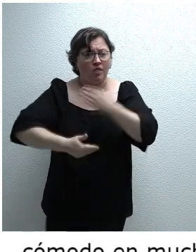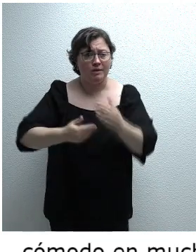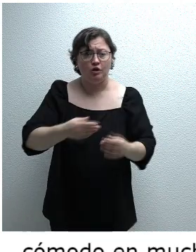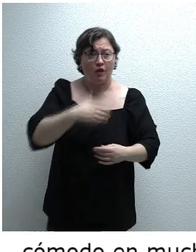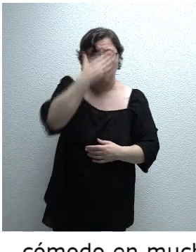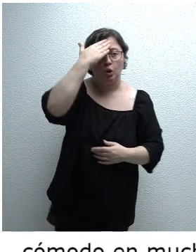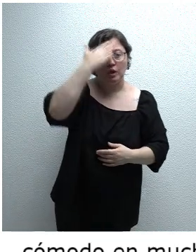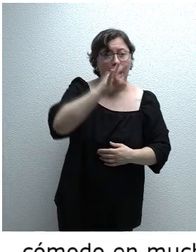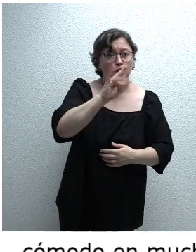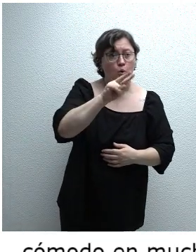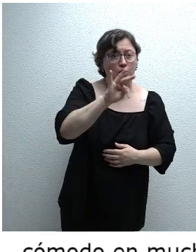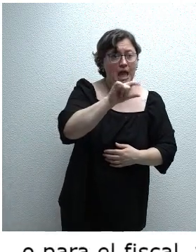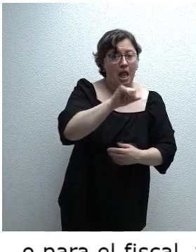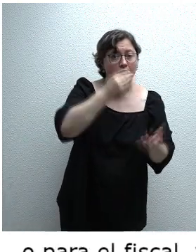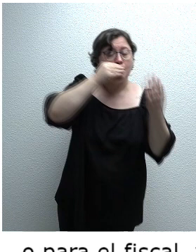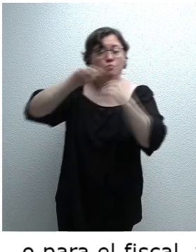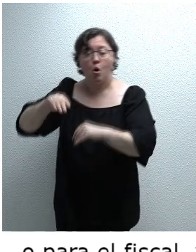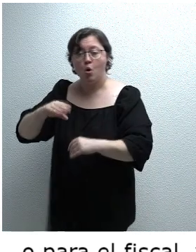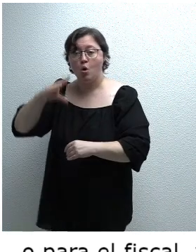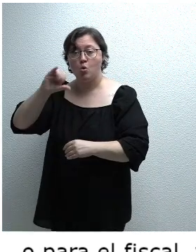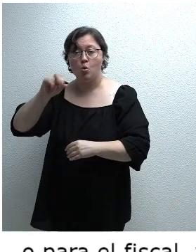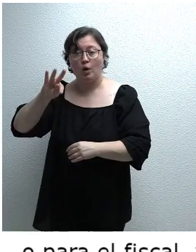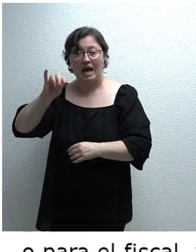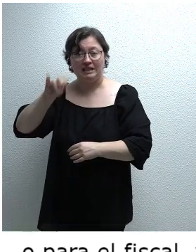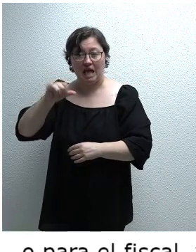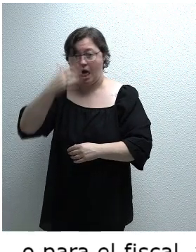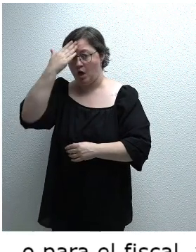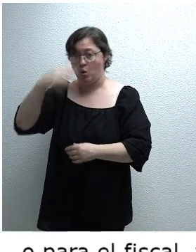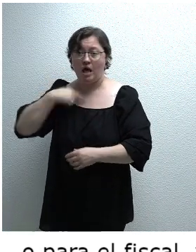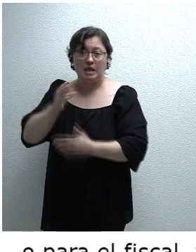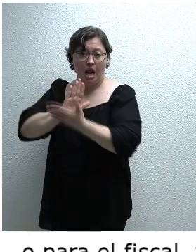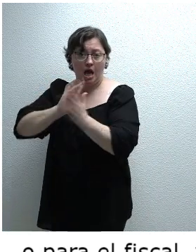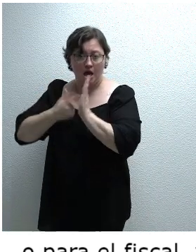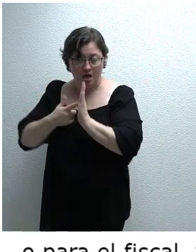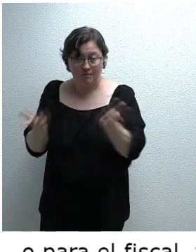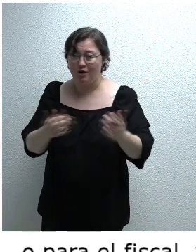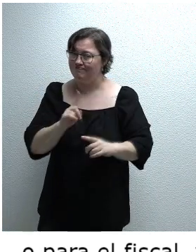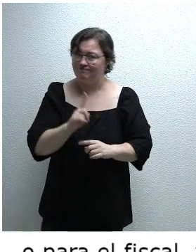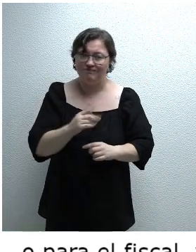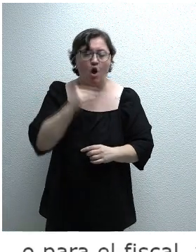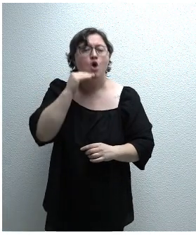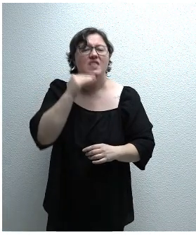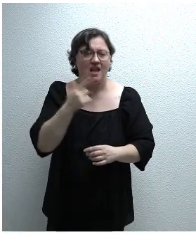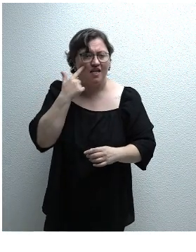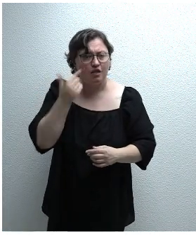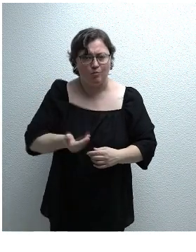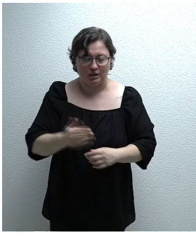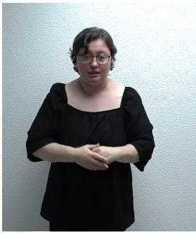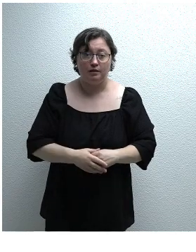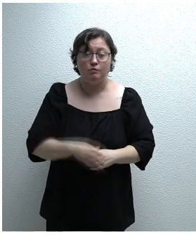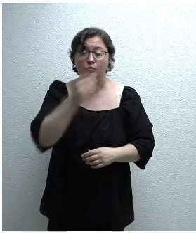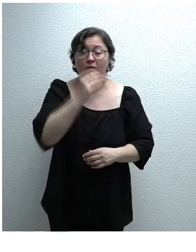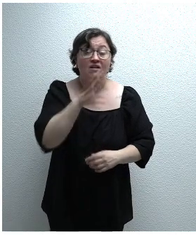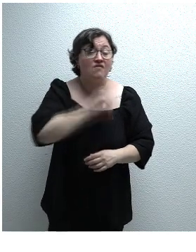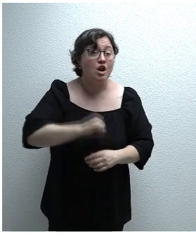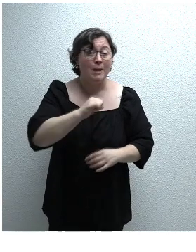tenemos que evitar. ¿Por qué? Porque nos jugamos la propia dignidad de estas personas. Muy bien, pues fenomenal. Ahora tenemos media